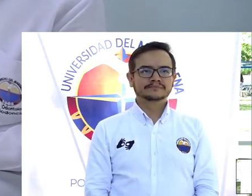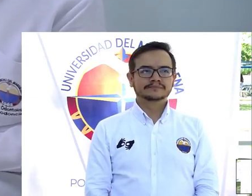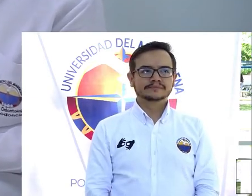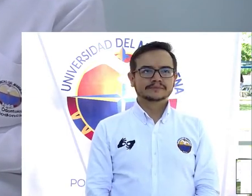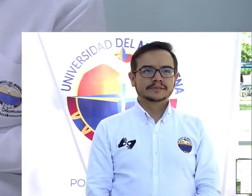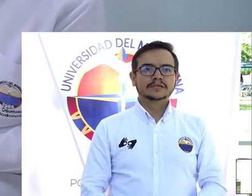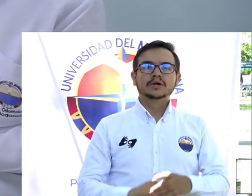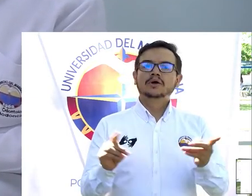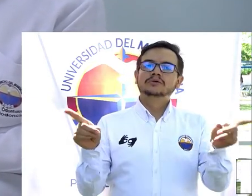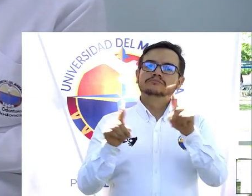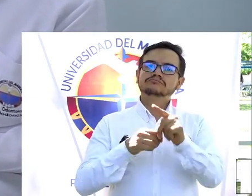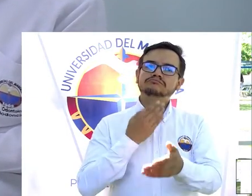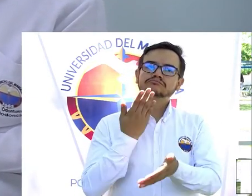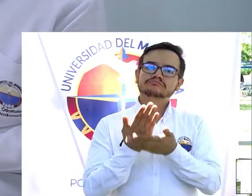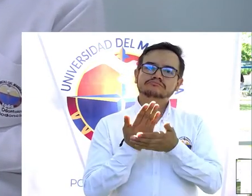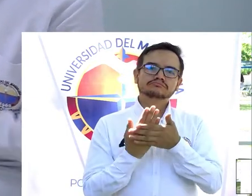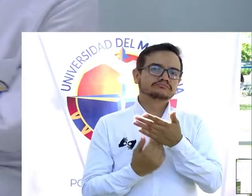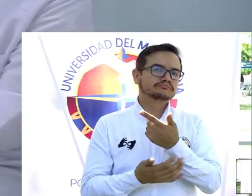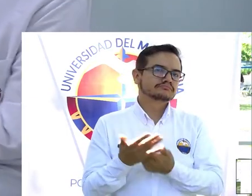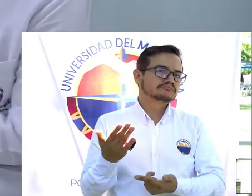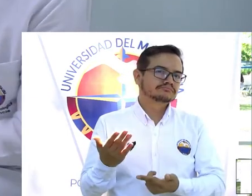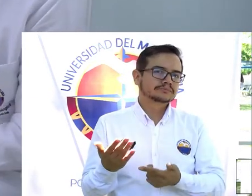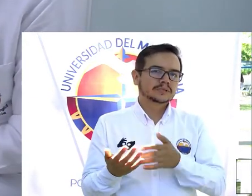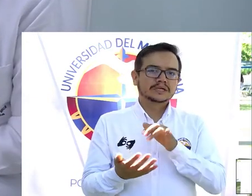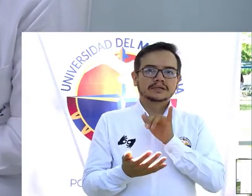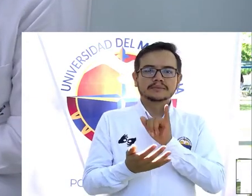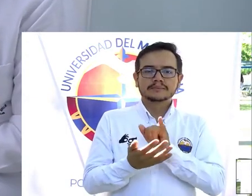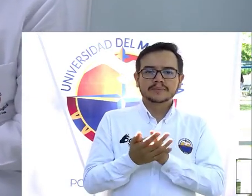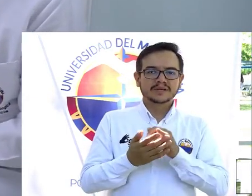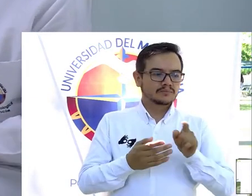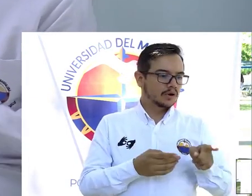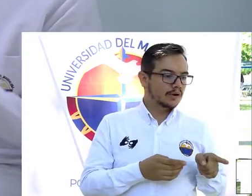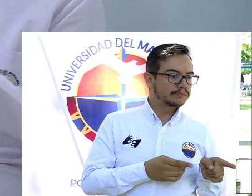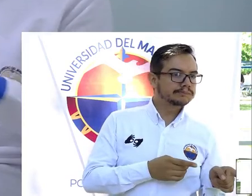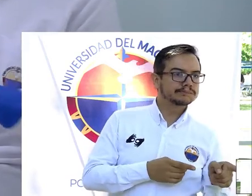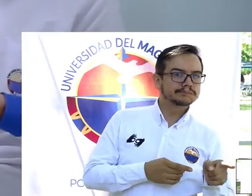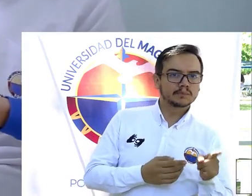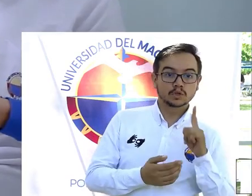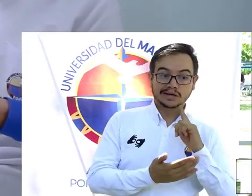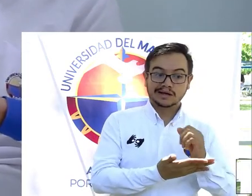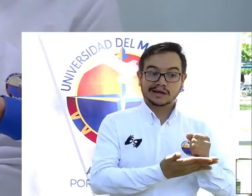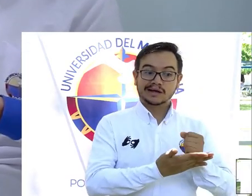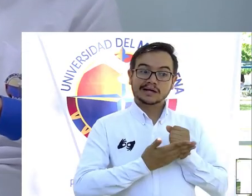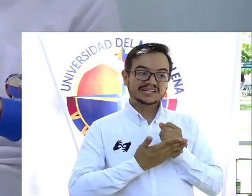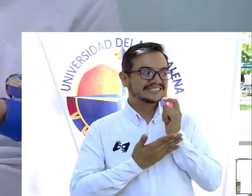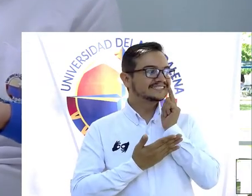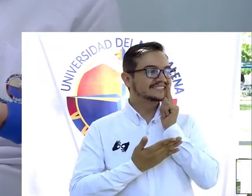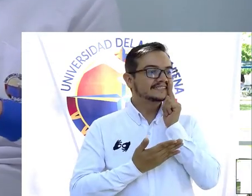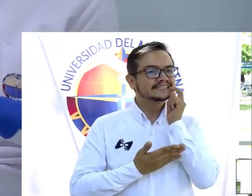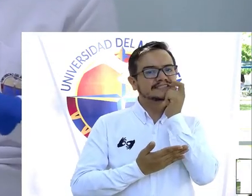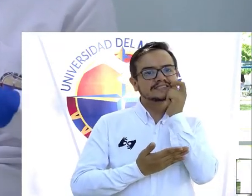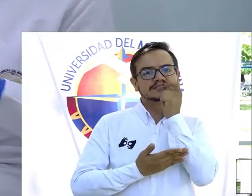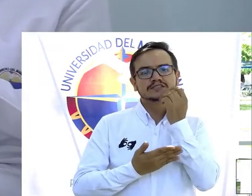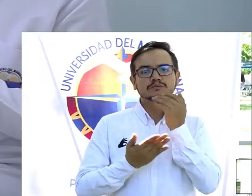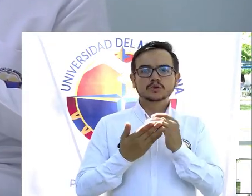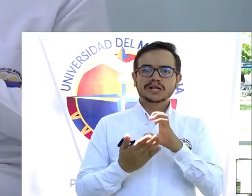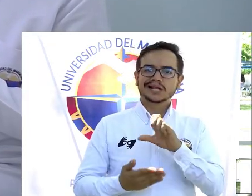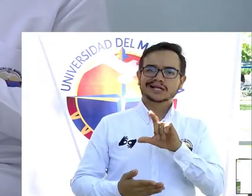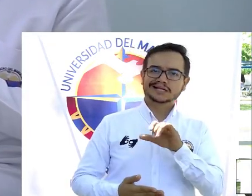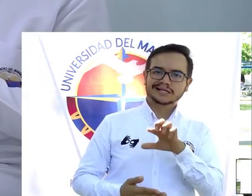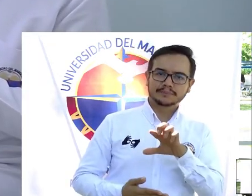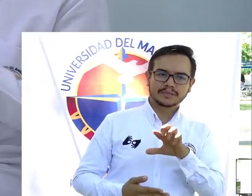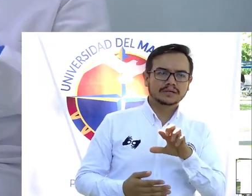cuenta con instrumentos que nos pueden ayudar en ello. Es el caso del clip que